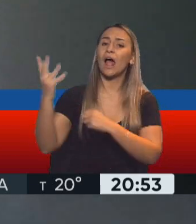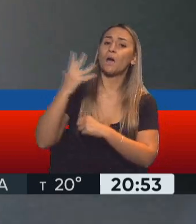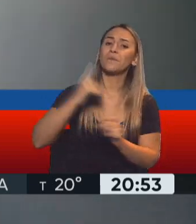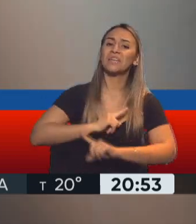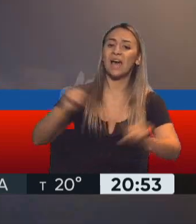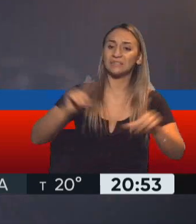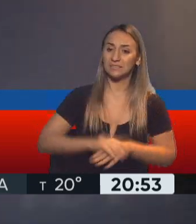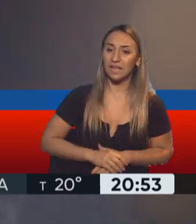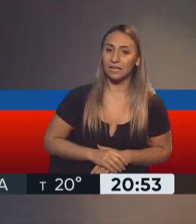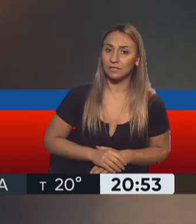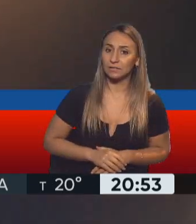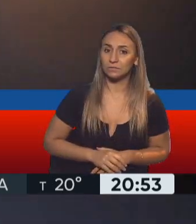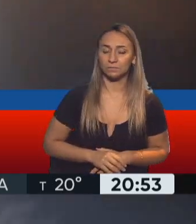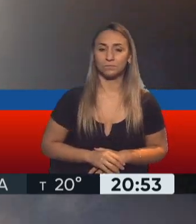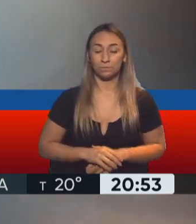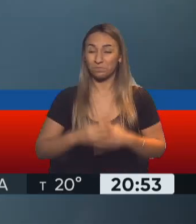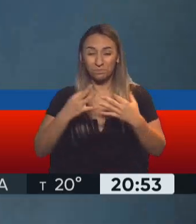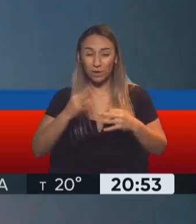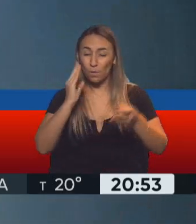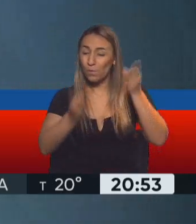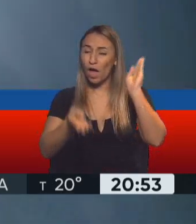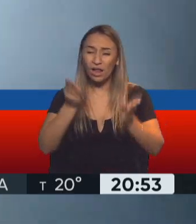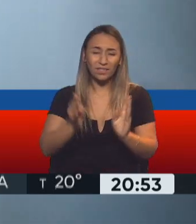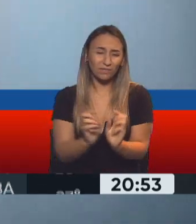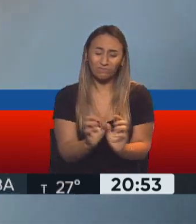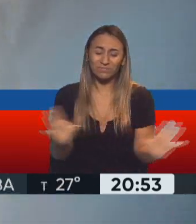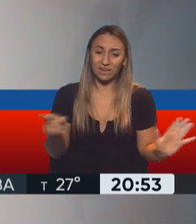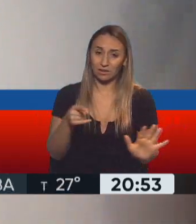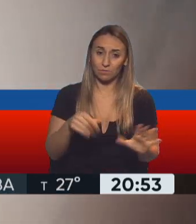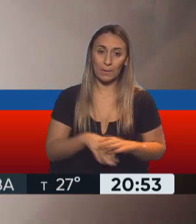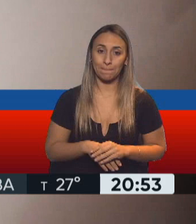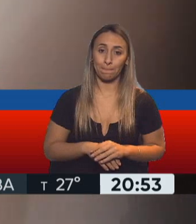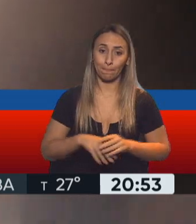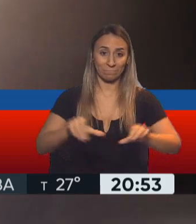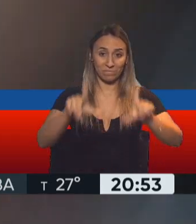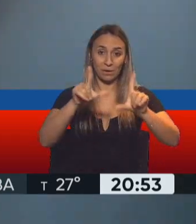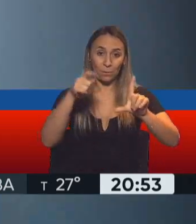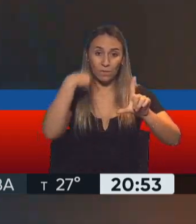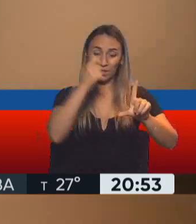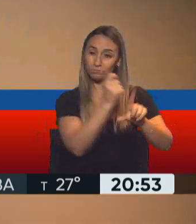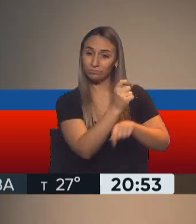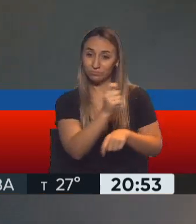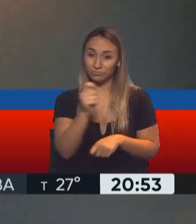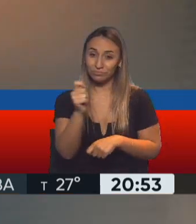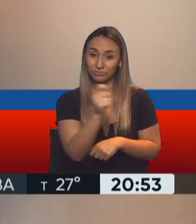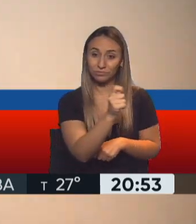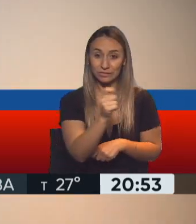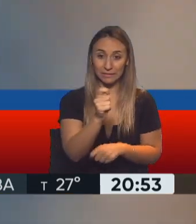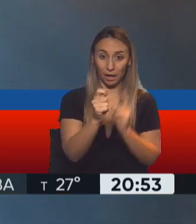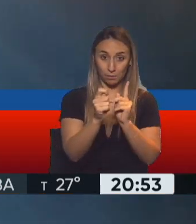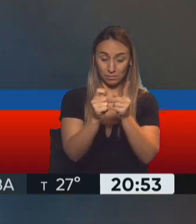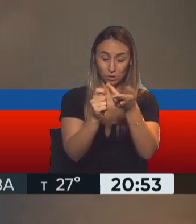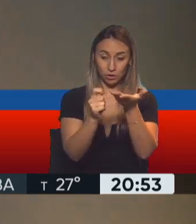bueno absolutamente violentos estamos viendo el textual que está en la pantalla en este momento